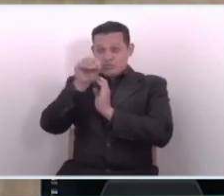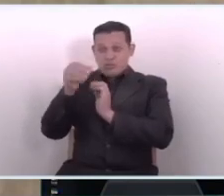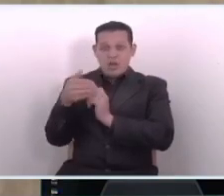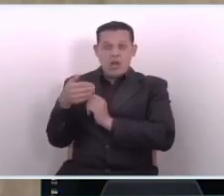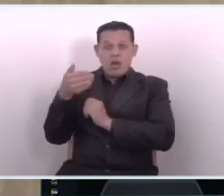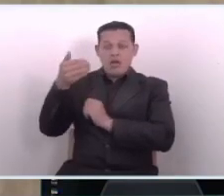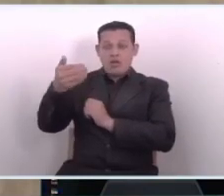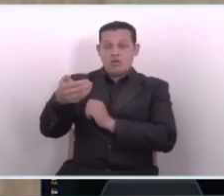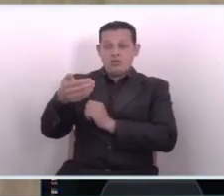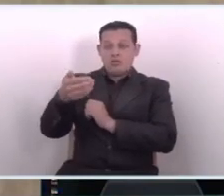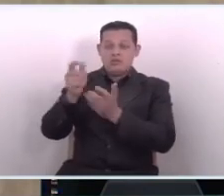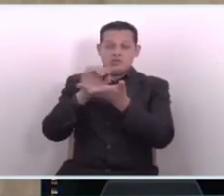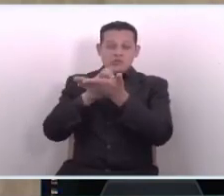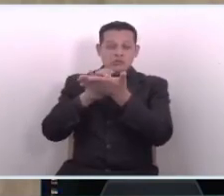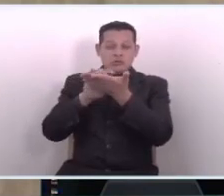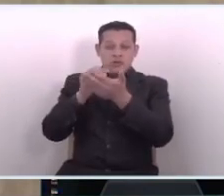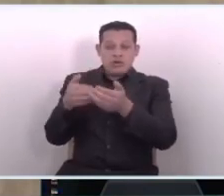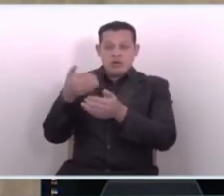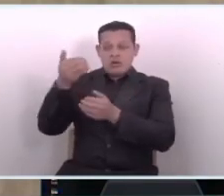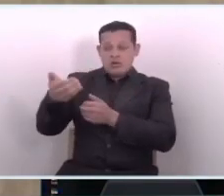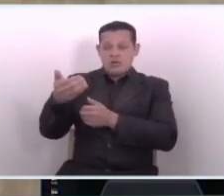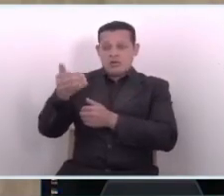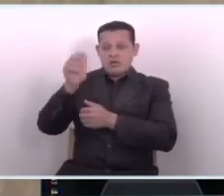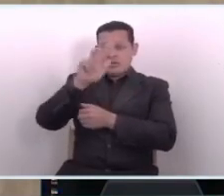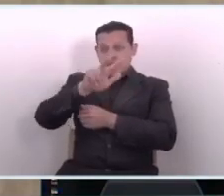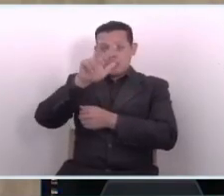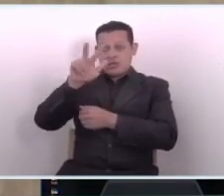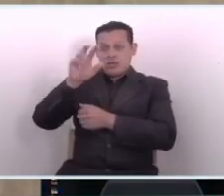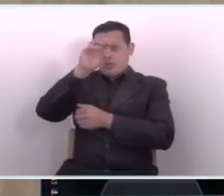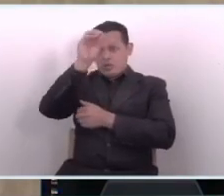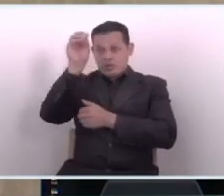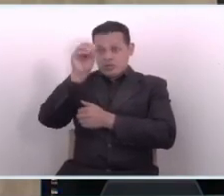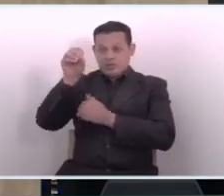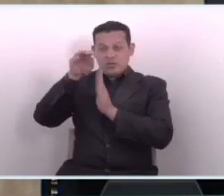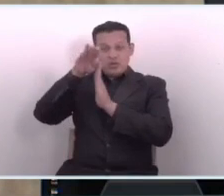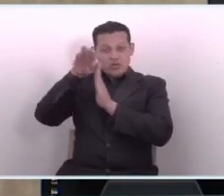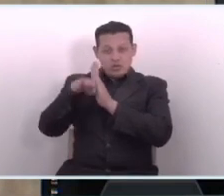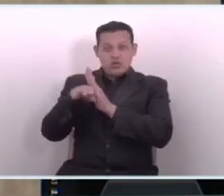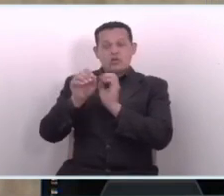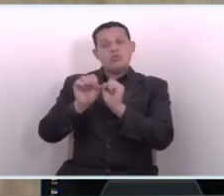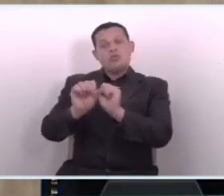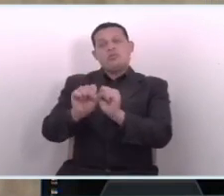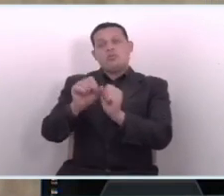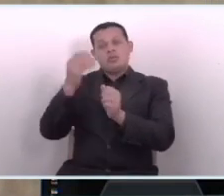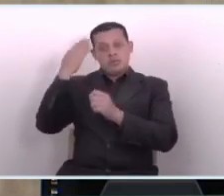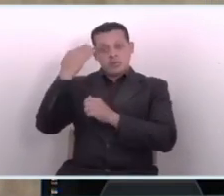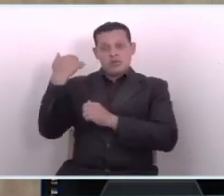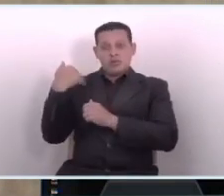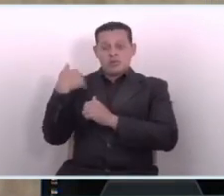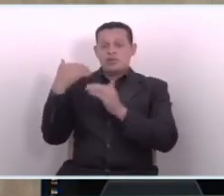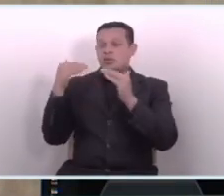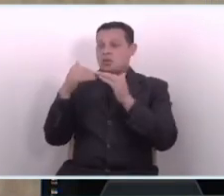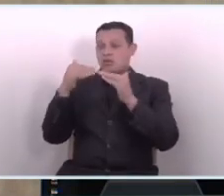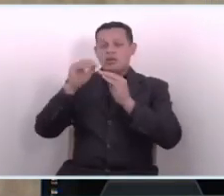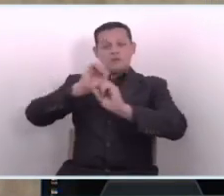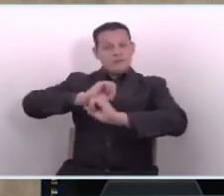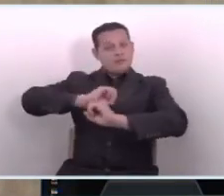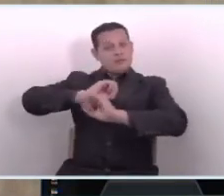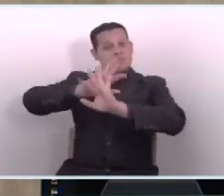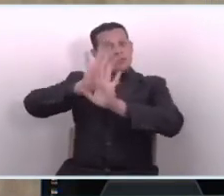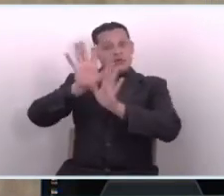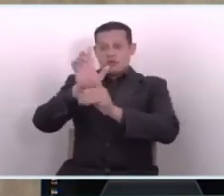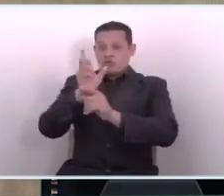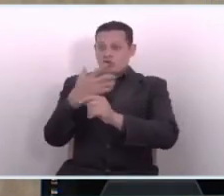anual calculada anual del 33% en reducción de feminicidios. También tenemos que aclarar que